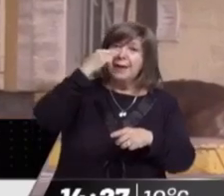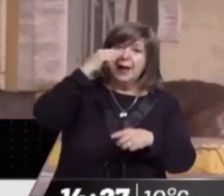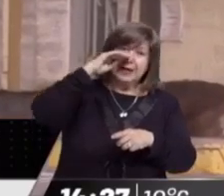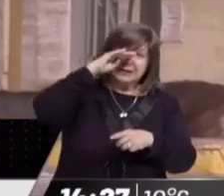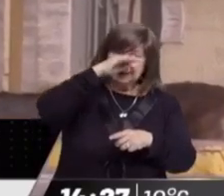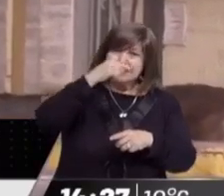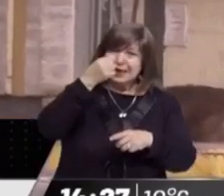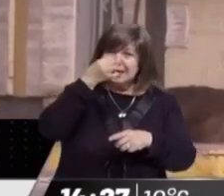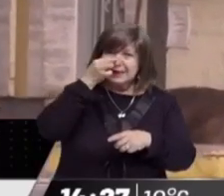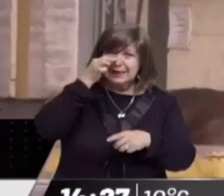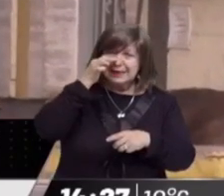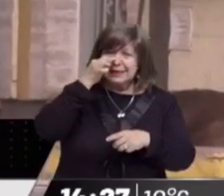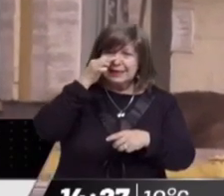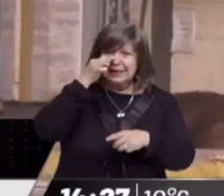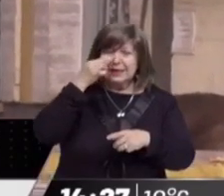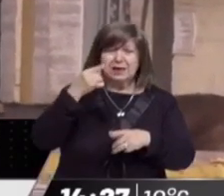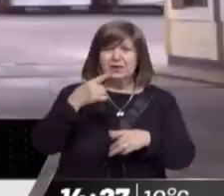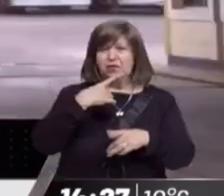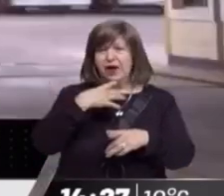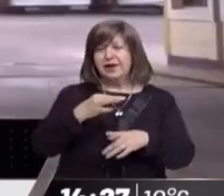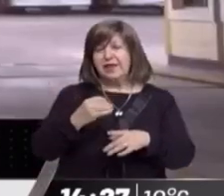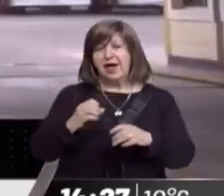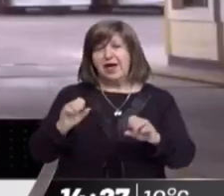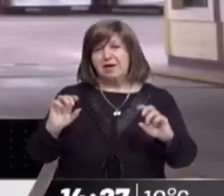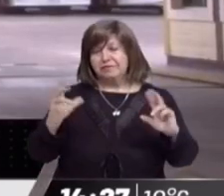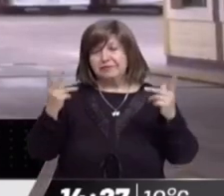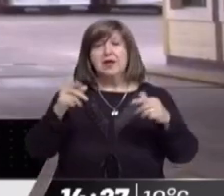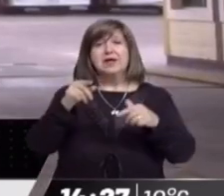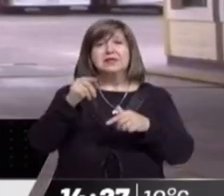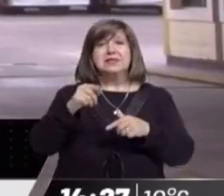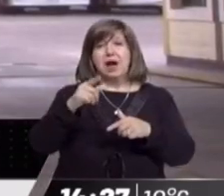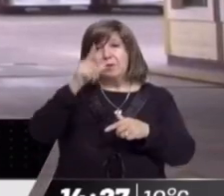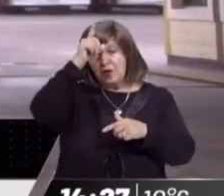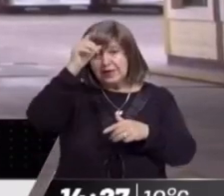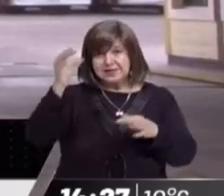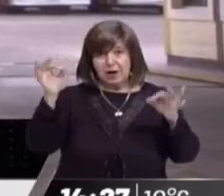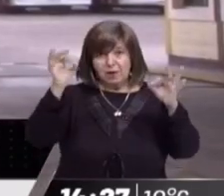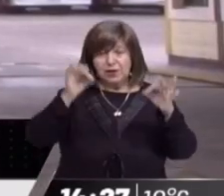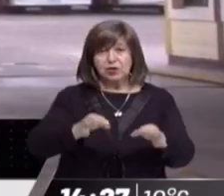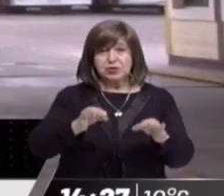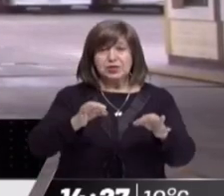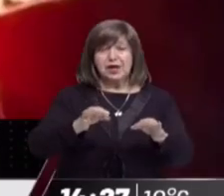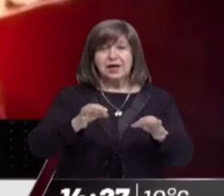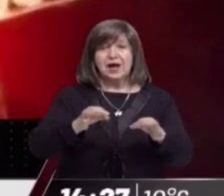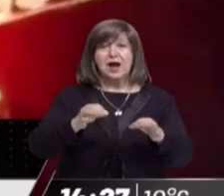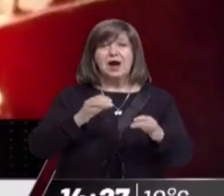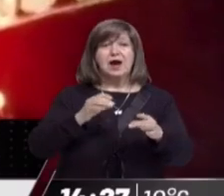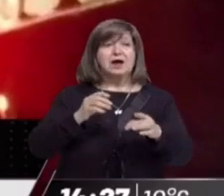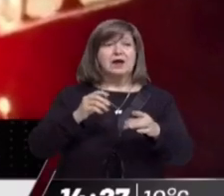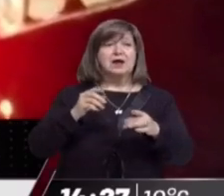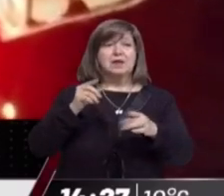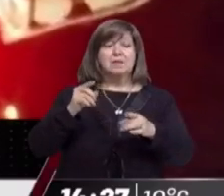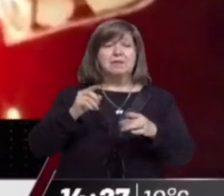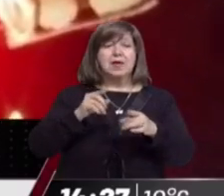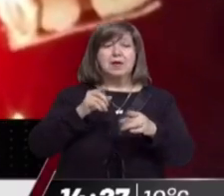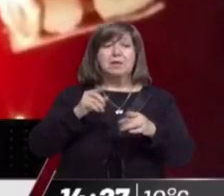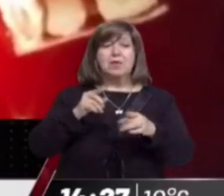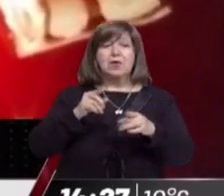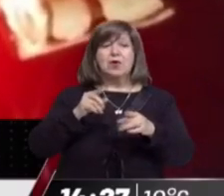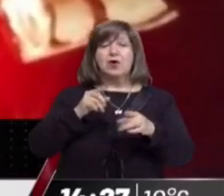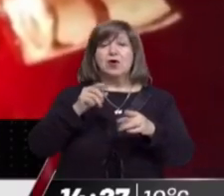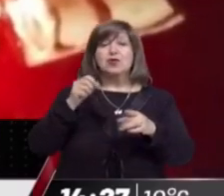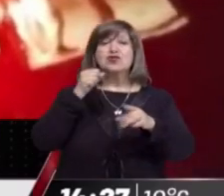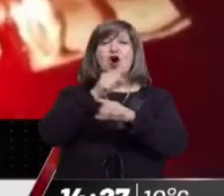un peñascazo, o sea, es un descontrol total. Es más, cuando llega la seguridad de la policía, se largan, rompen los vidrios y se largan de arriba del micro andando, como